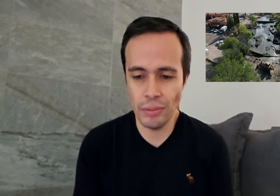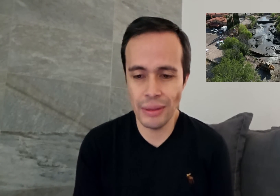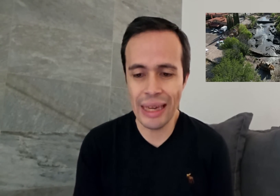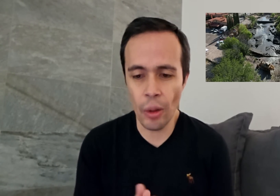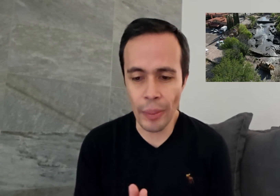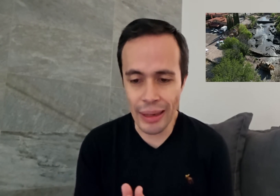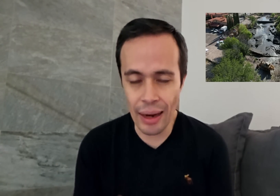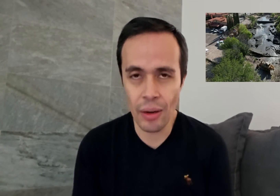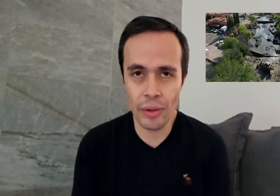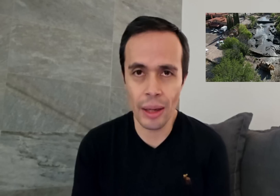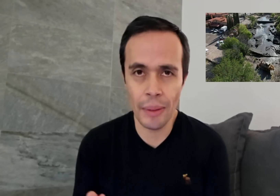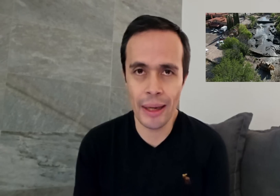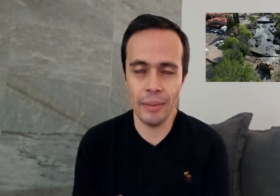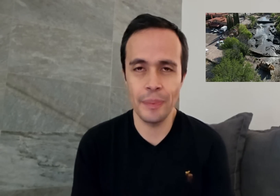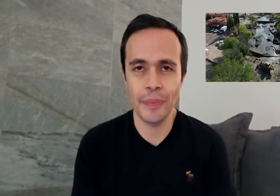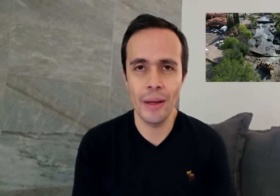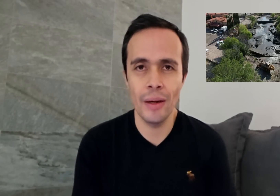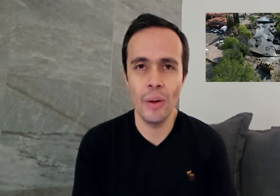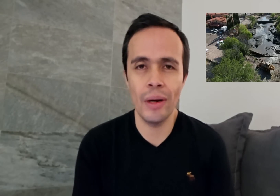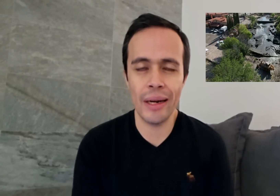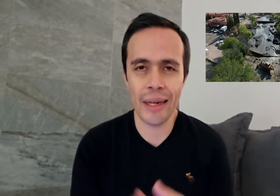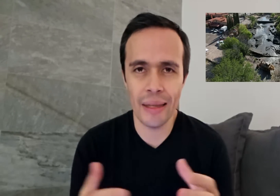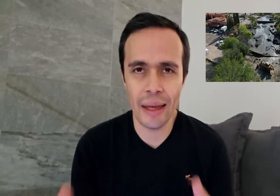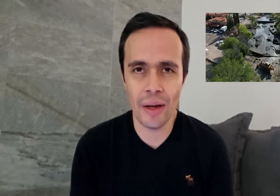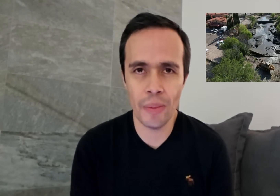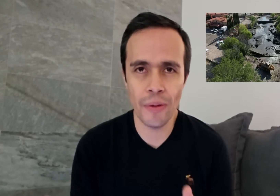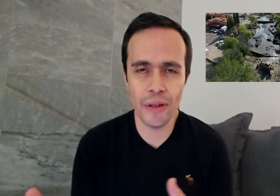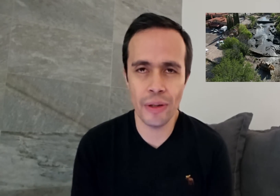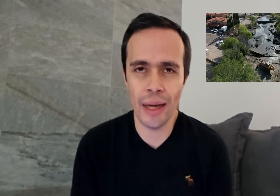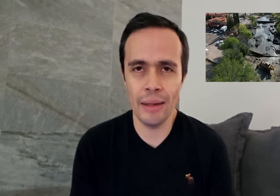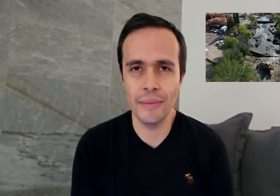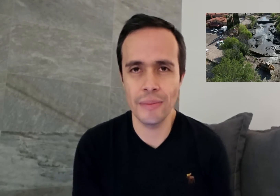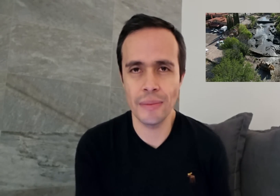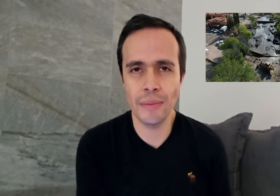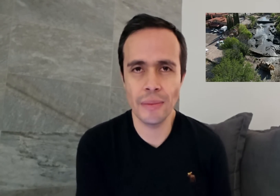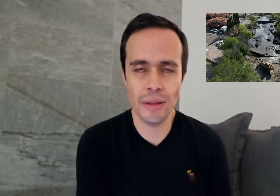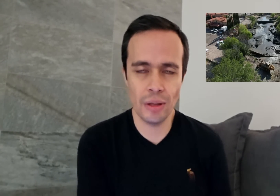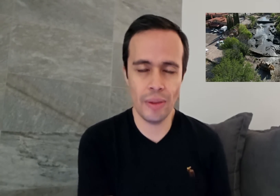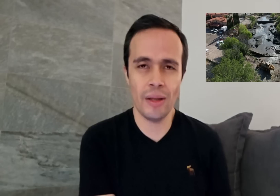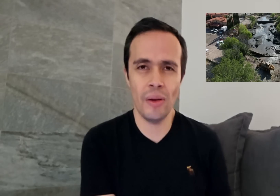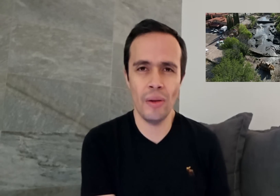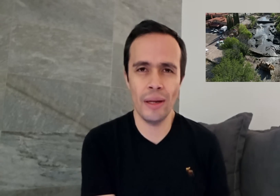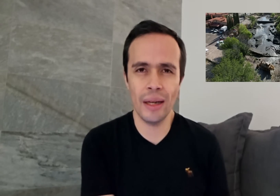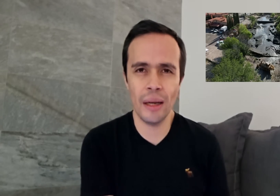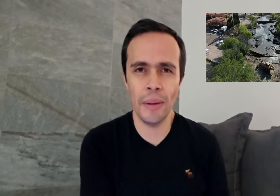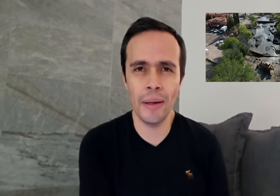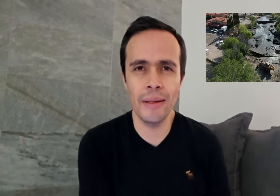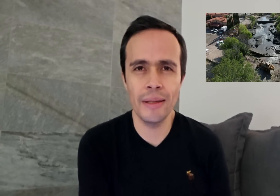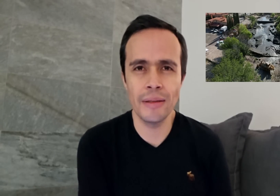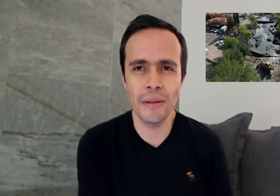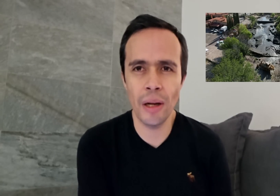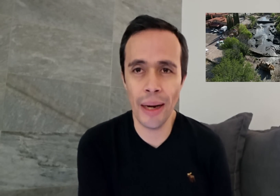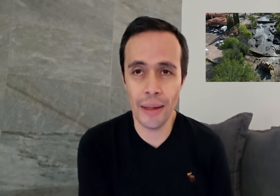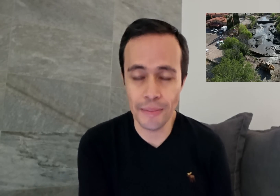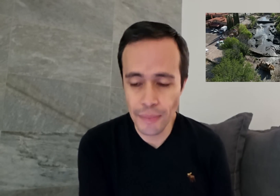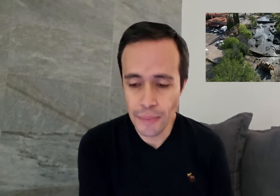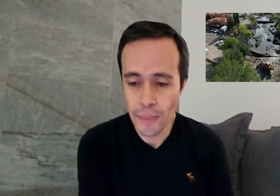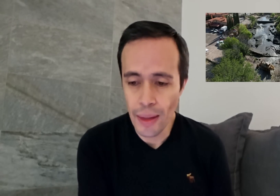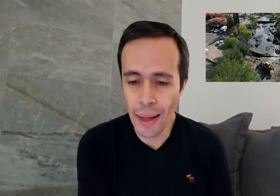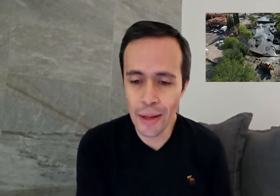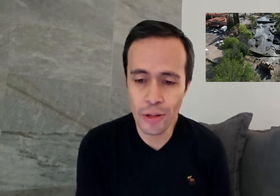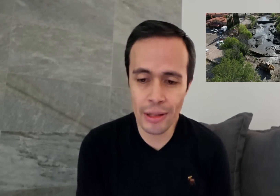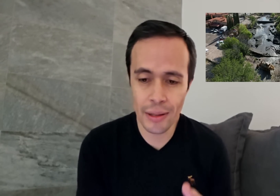podríamos denominarlo de otra manera, un ratero profesional, sobre todo del régimen